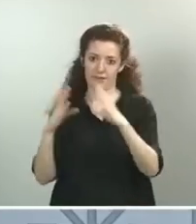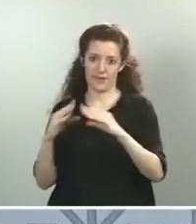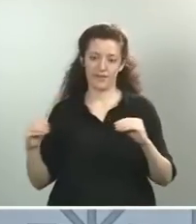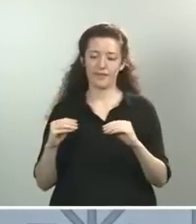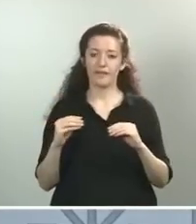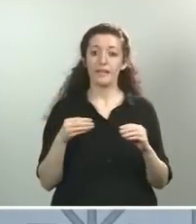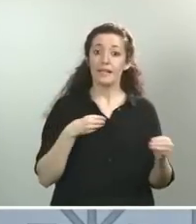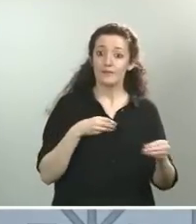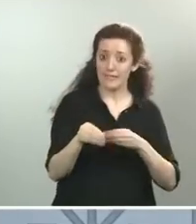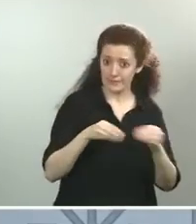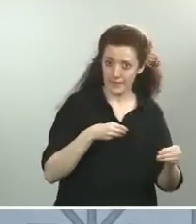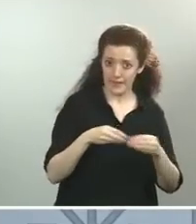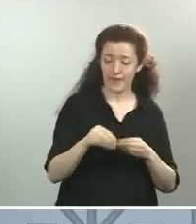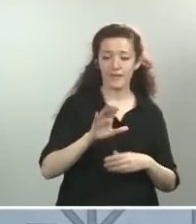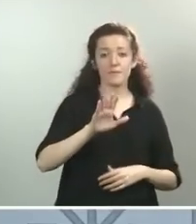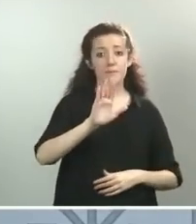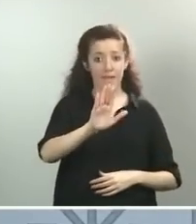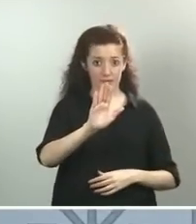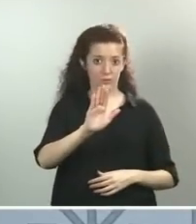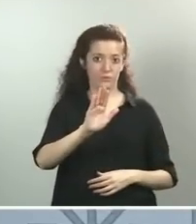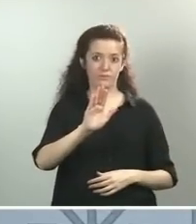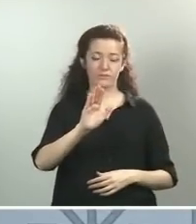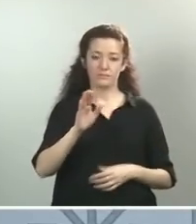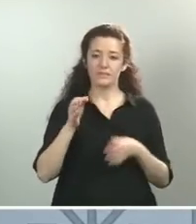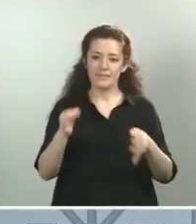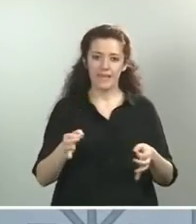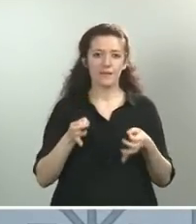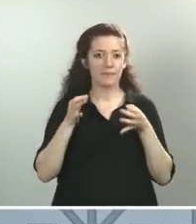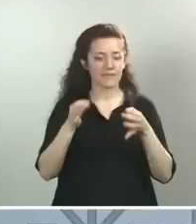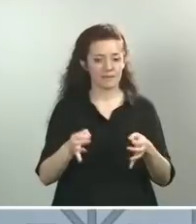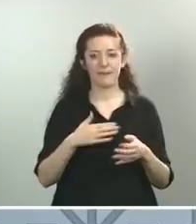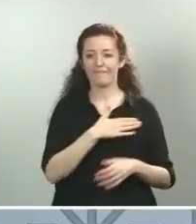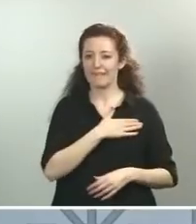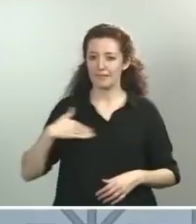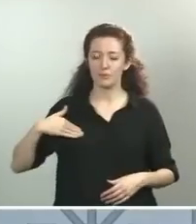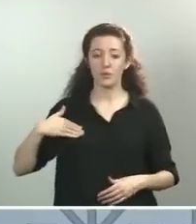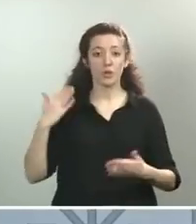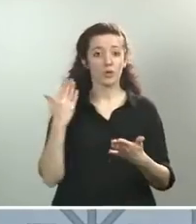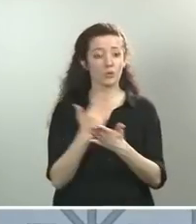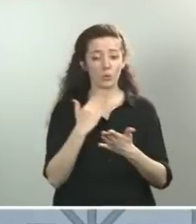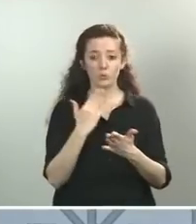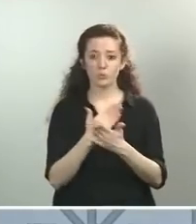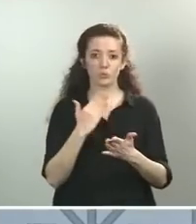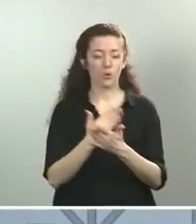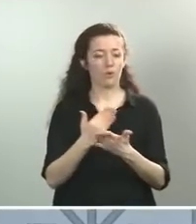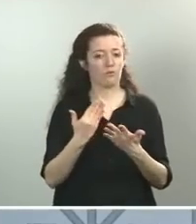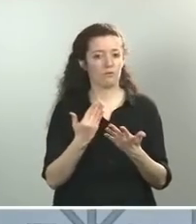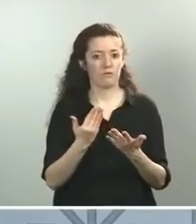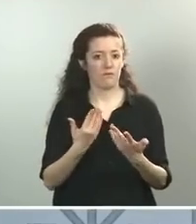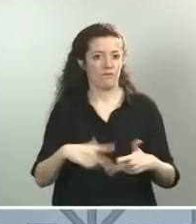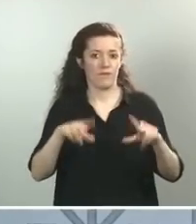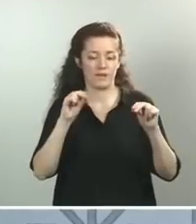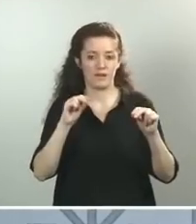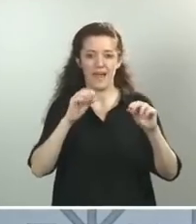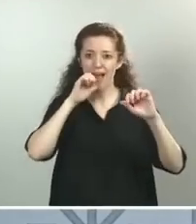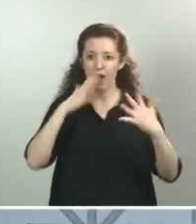en as condiciones que estamos vivendo, acabar o curso e non interrumpir a vida estudiantil ni profesional.